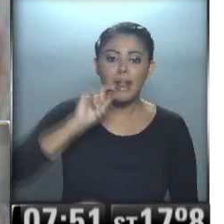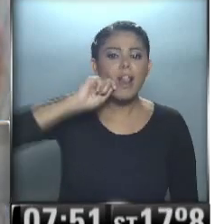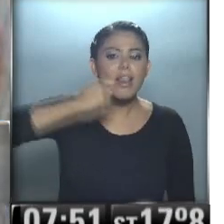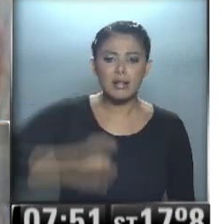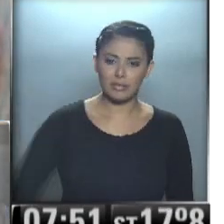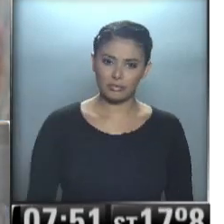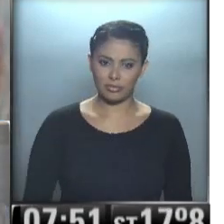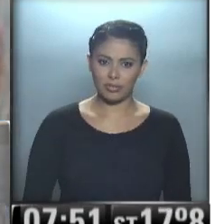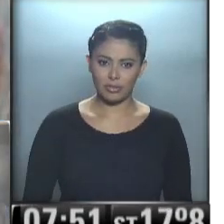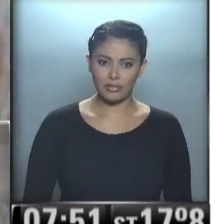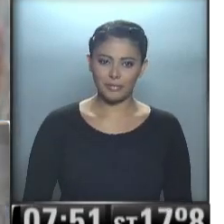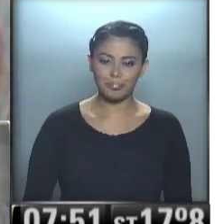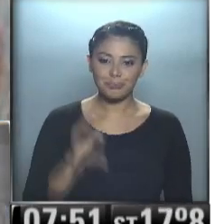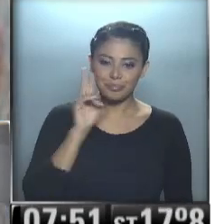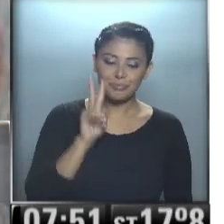lindo!